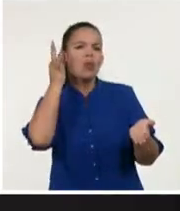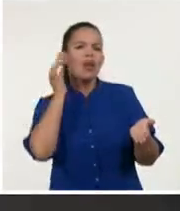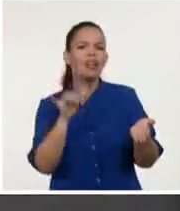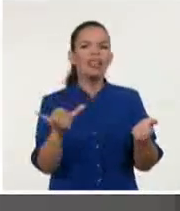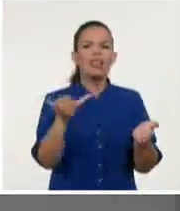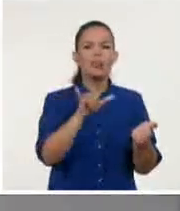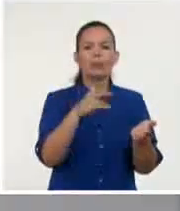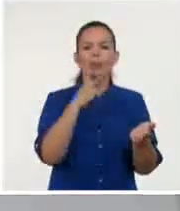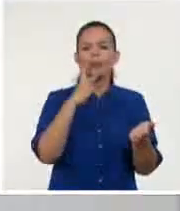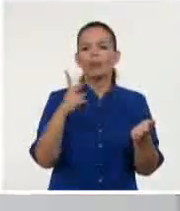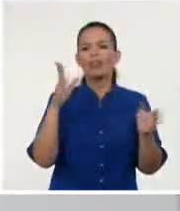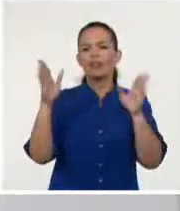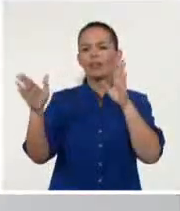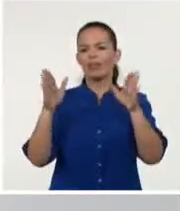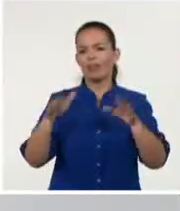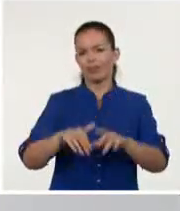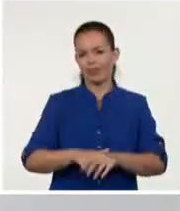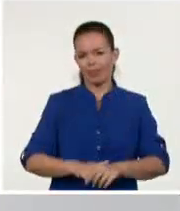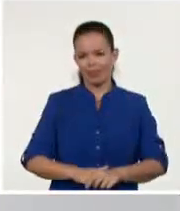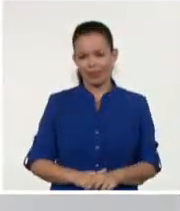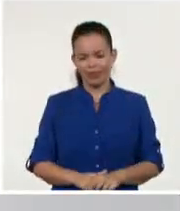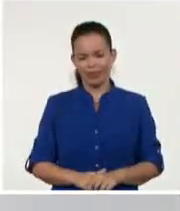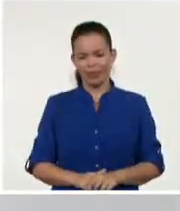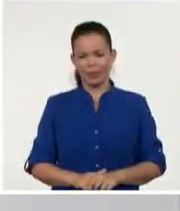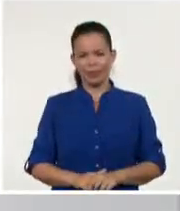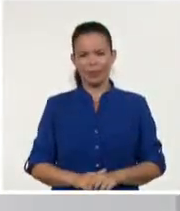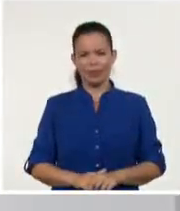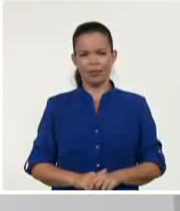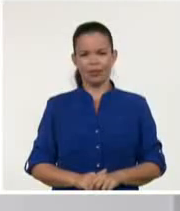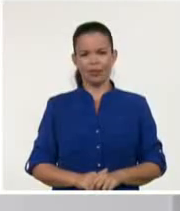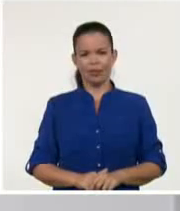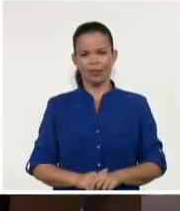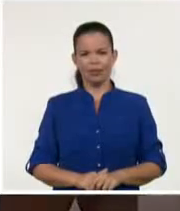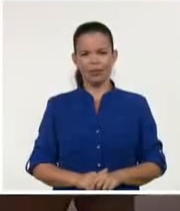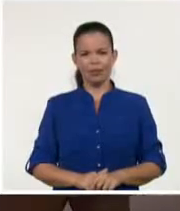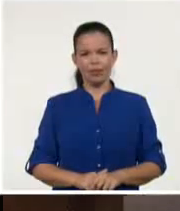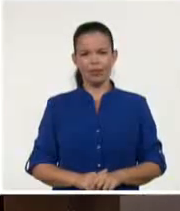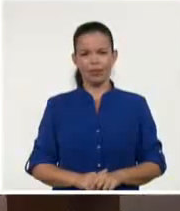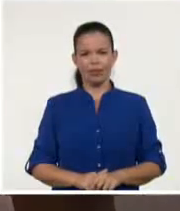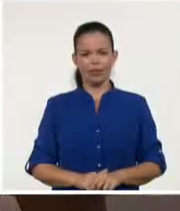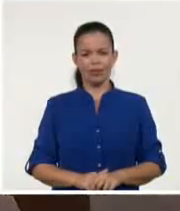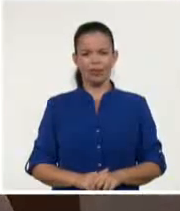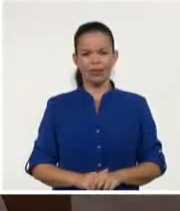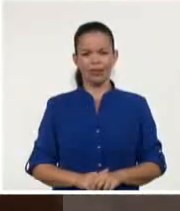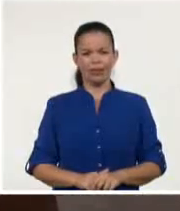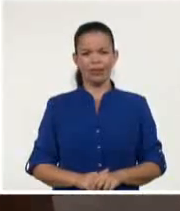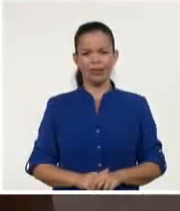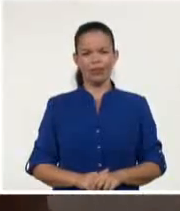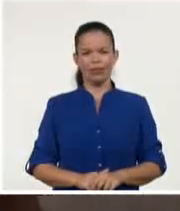tiempo. William Capote, Aleida Piñero Meneses, Sistema Informativo de la Televisión Cubana.